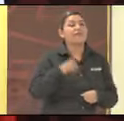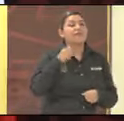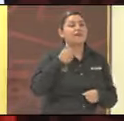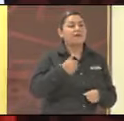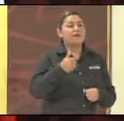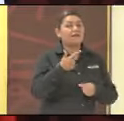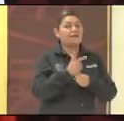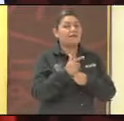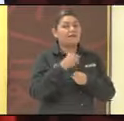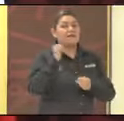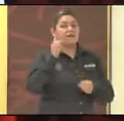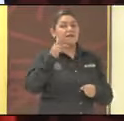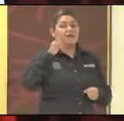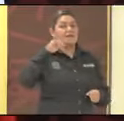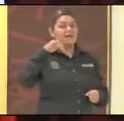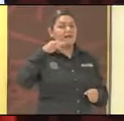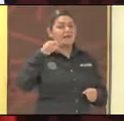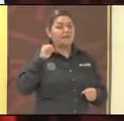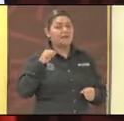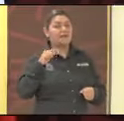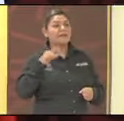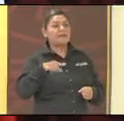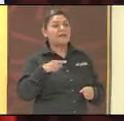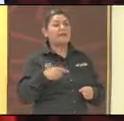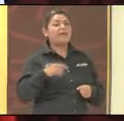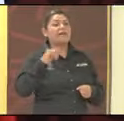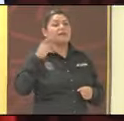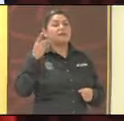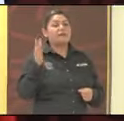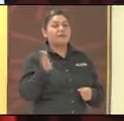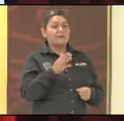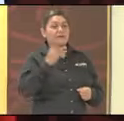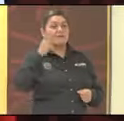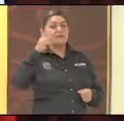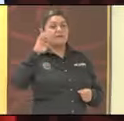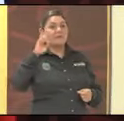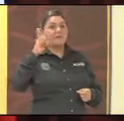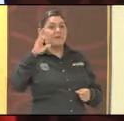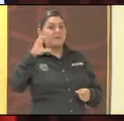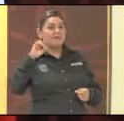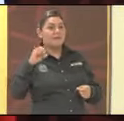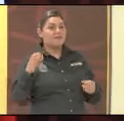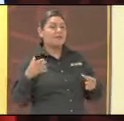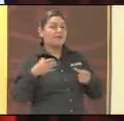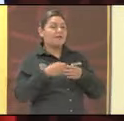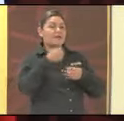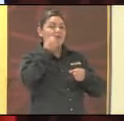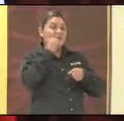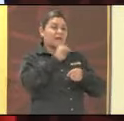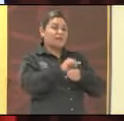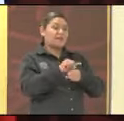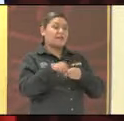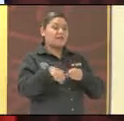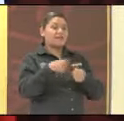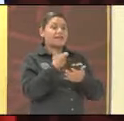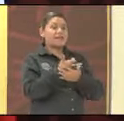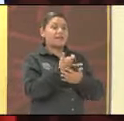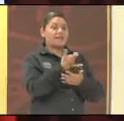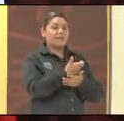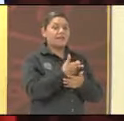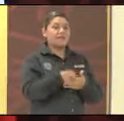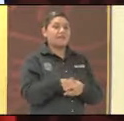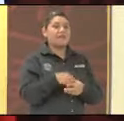la licenciada Adriana Lozano Rodríguez, y el ingeniero Pedro Cepeda Anaya, respectivamente, de la Secretaría de Finanzas. Y esto del IMEPLAN,